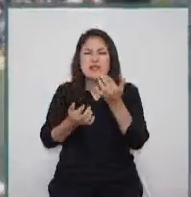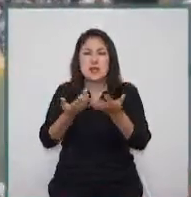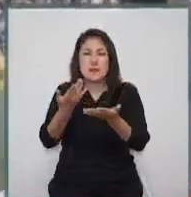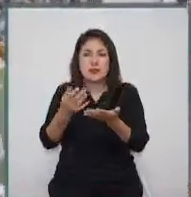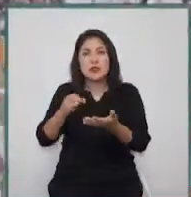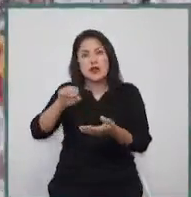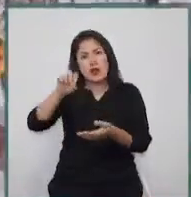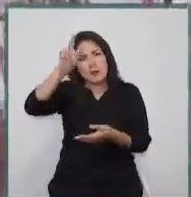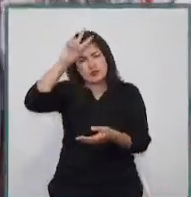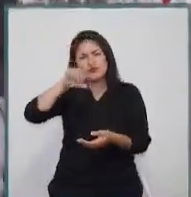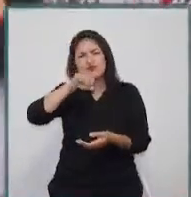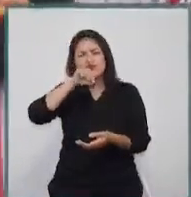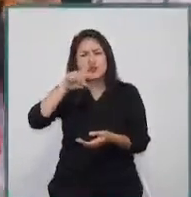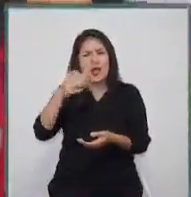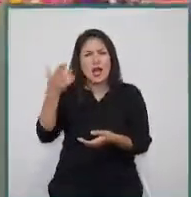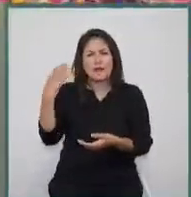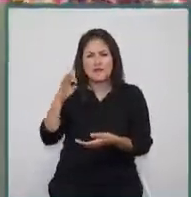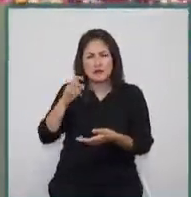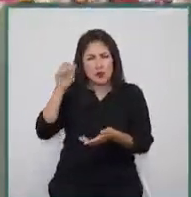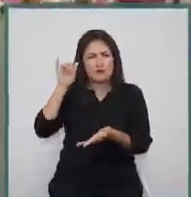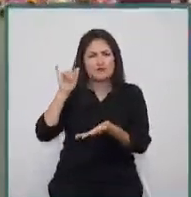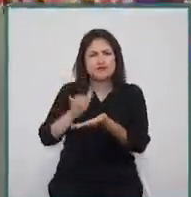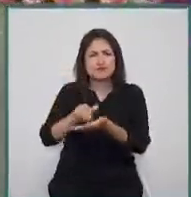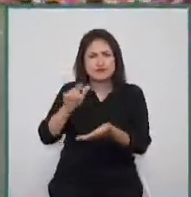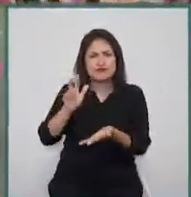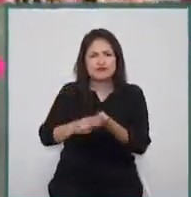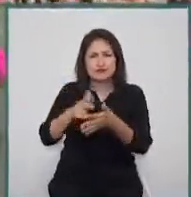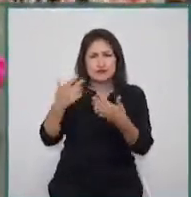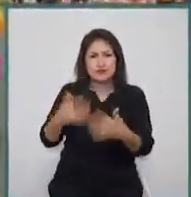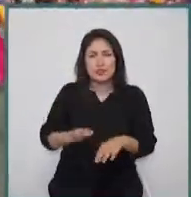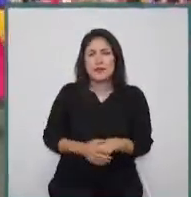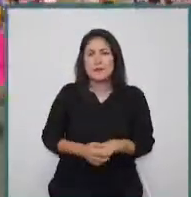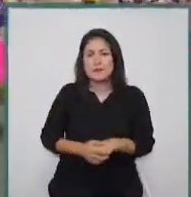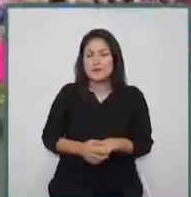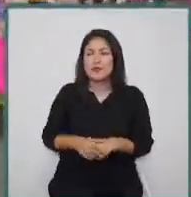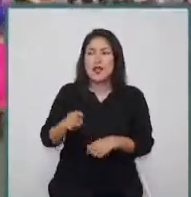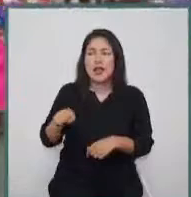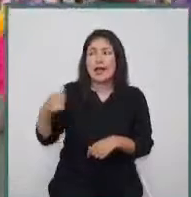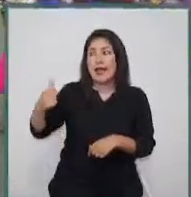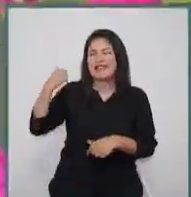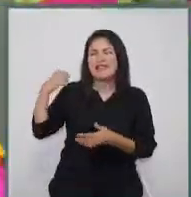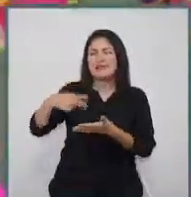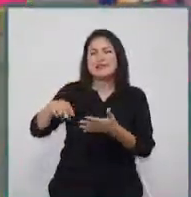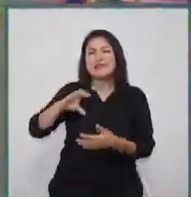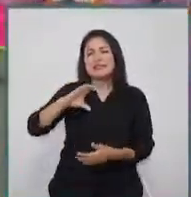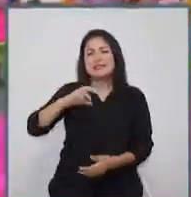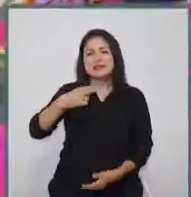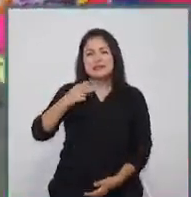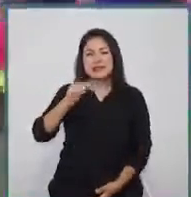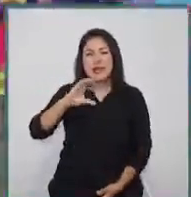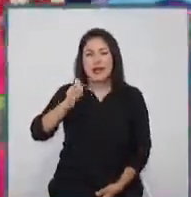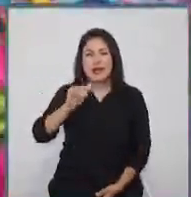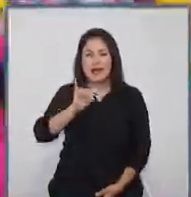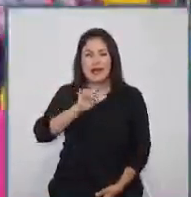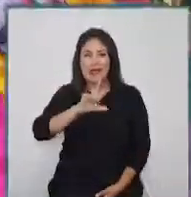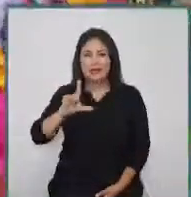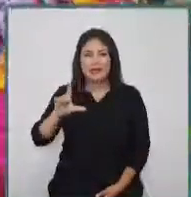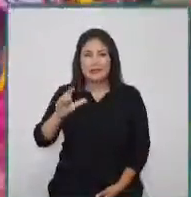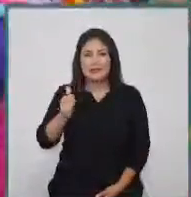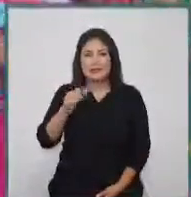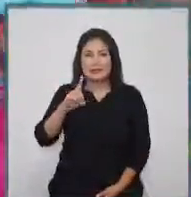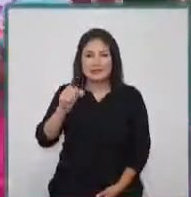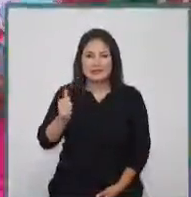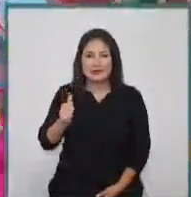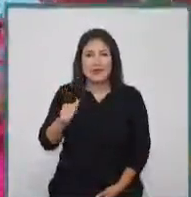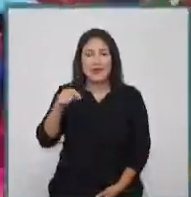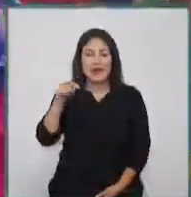declarado Patrimonio ese 2 de febrero. ¿Qué danza es la que está atrás de nosotros? Ya, acá tenemos una chacallada, mayormente lo bailamos